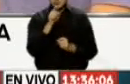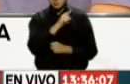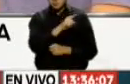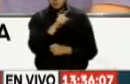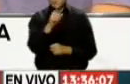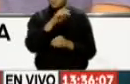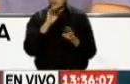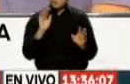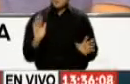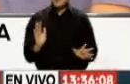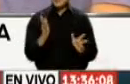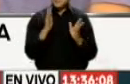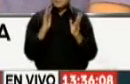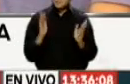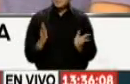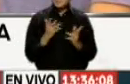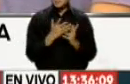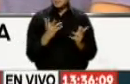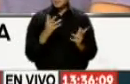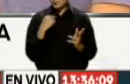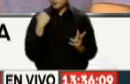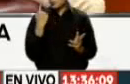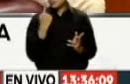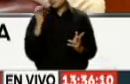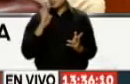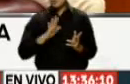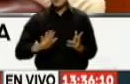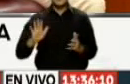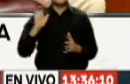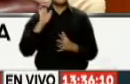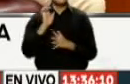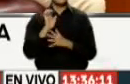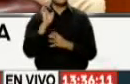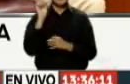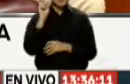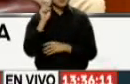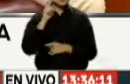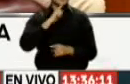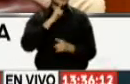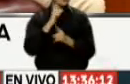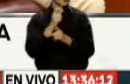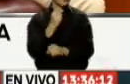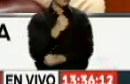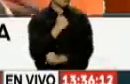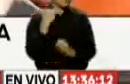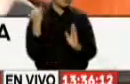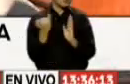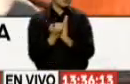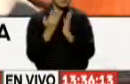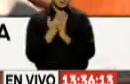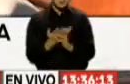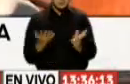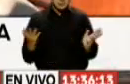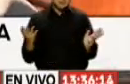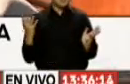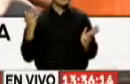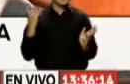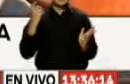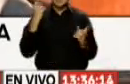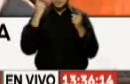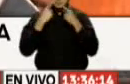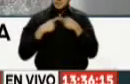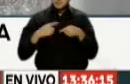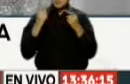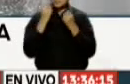se motiven, porque nosotros como ecuatorianos que somos tenemos nuestra identidad y tenemos que hacerla